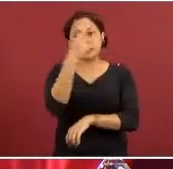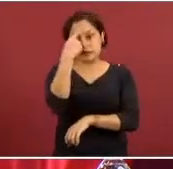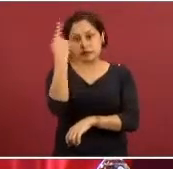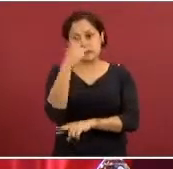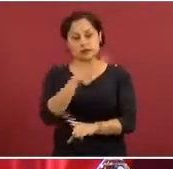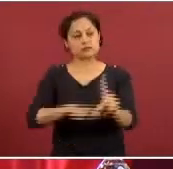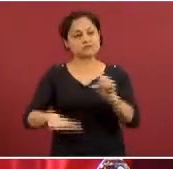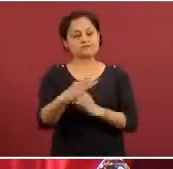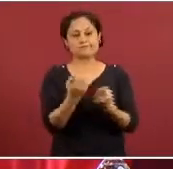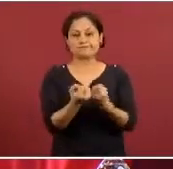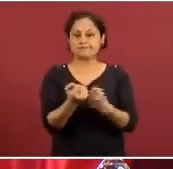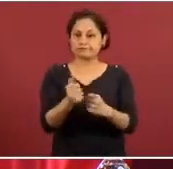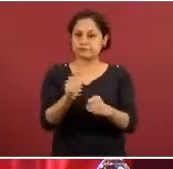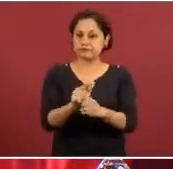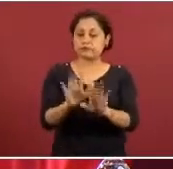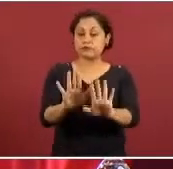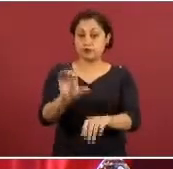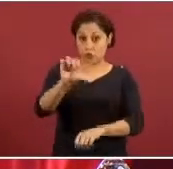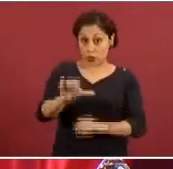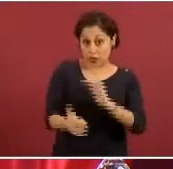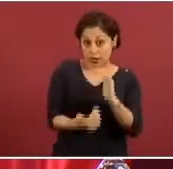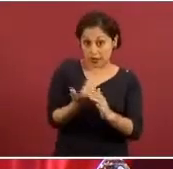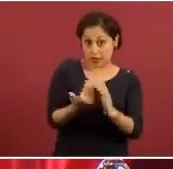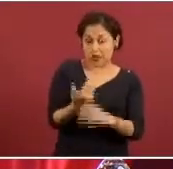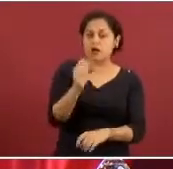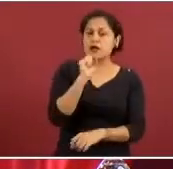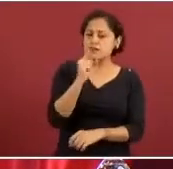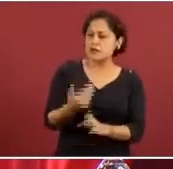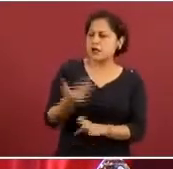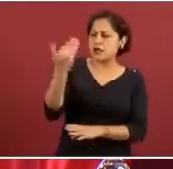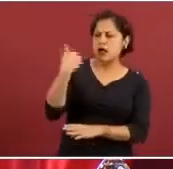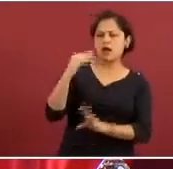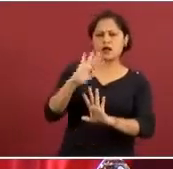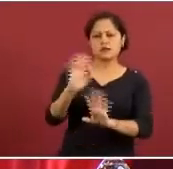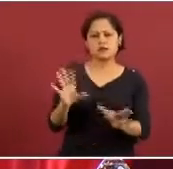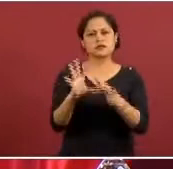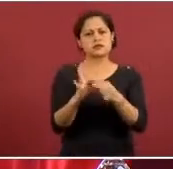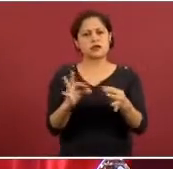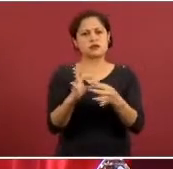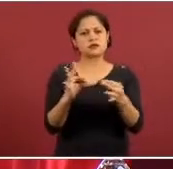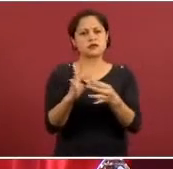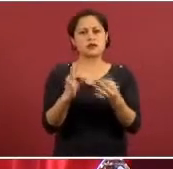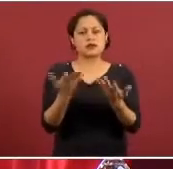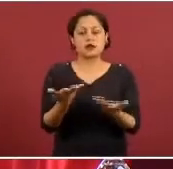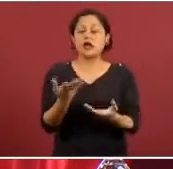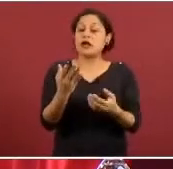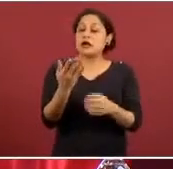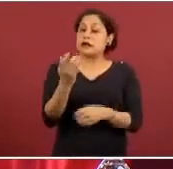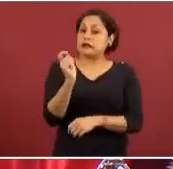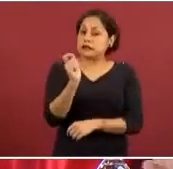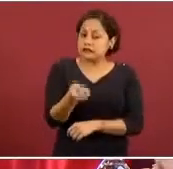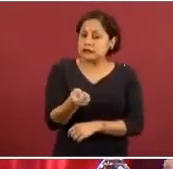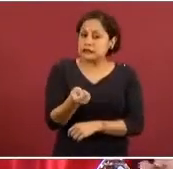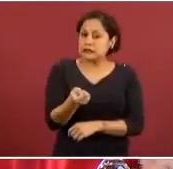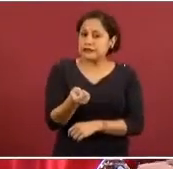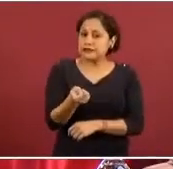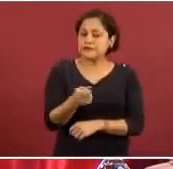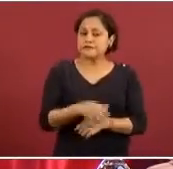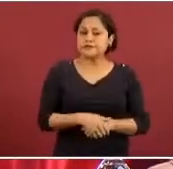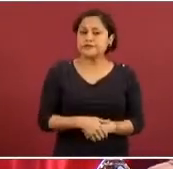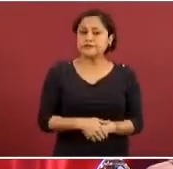Hoy por la mañana y también en otras ocasiones hemos dicho que las intervenciones de salud pública necesarias, de